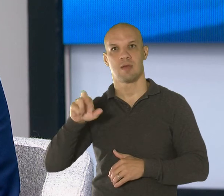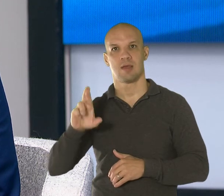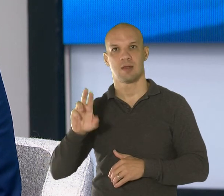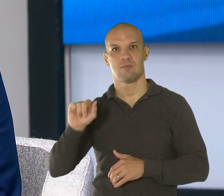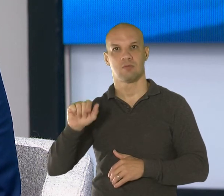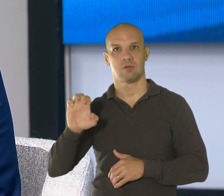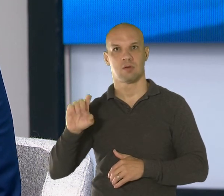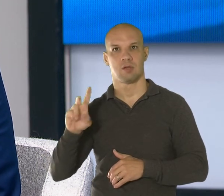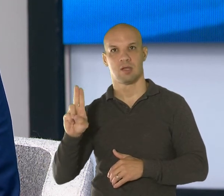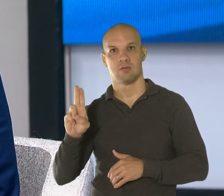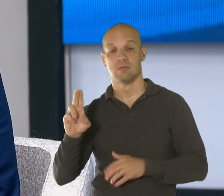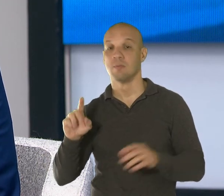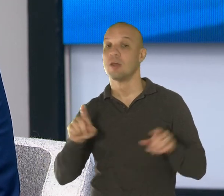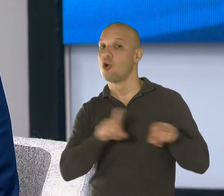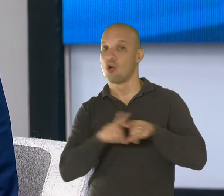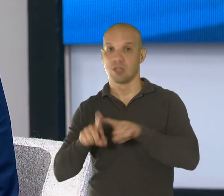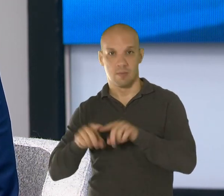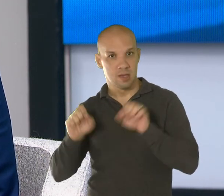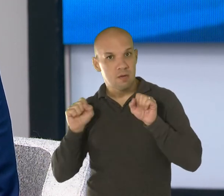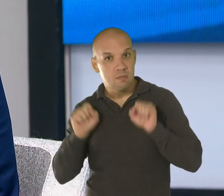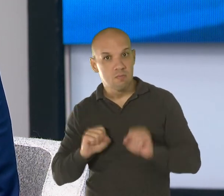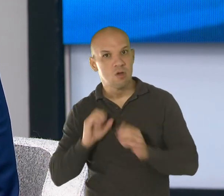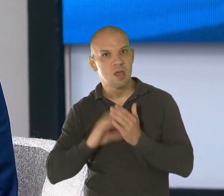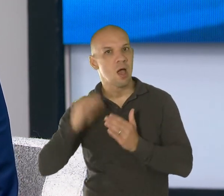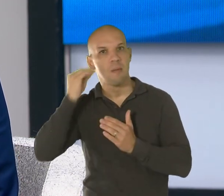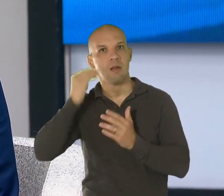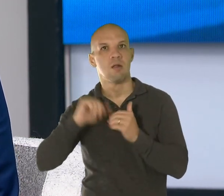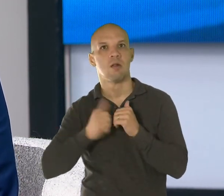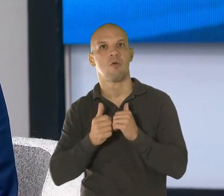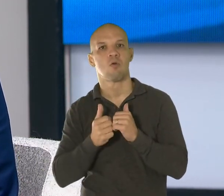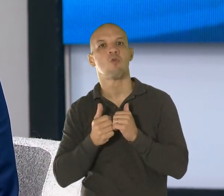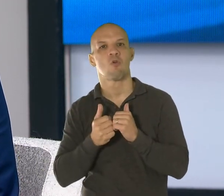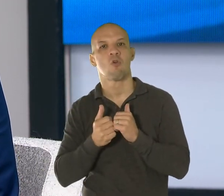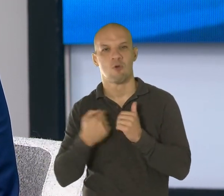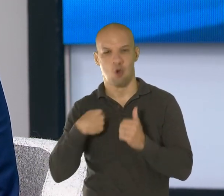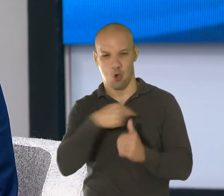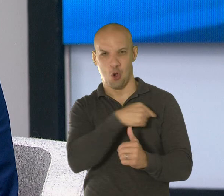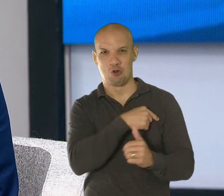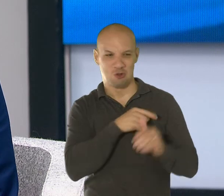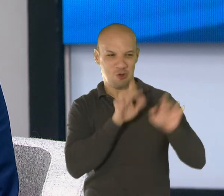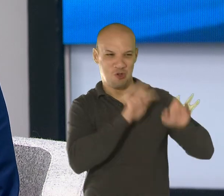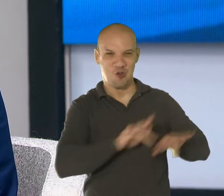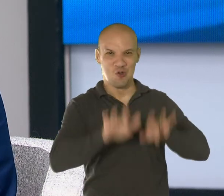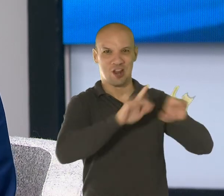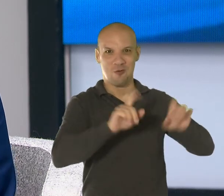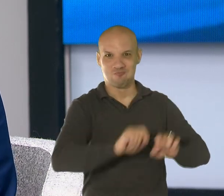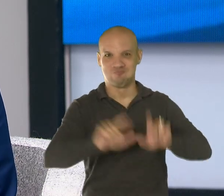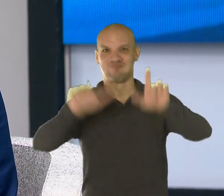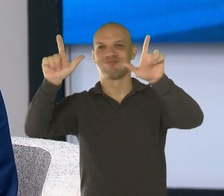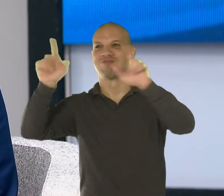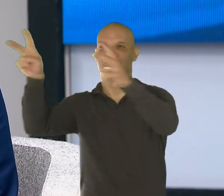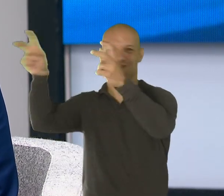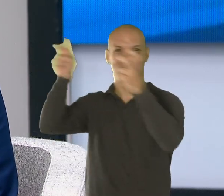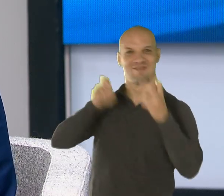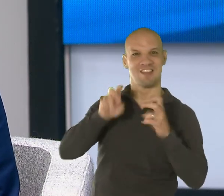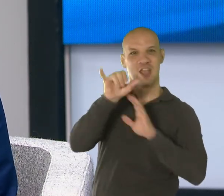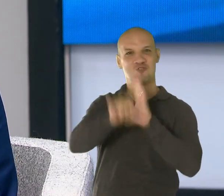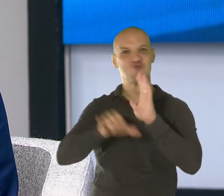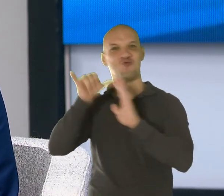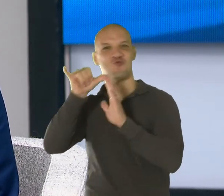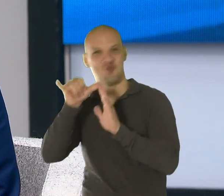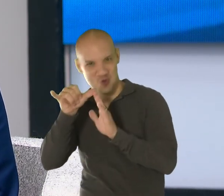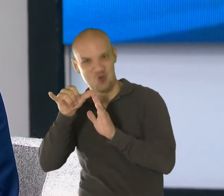ecam@pucpr.edu, pero también puede tener ese conocimiento en los podcasts que compartimos semanalmente a través de la plataforma de YouTube bajo